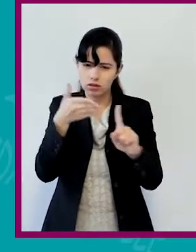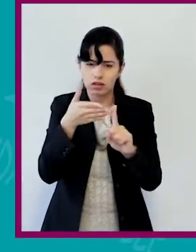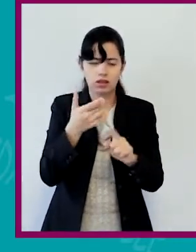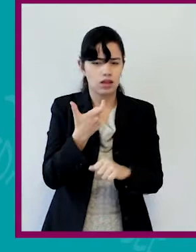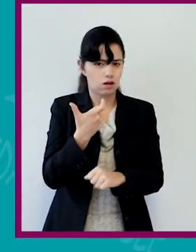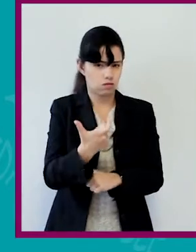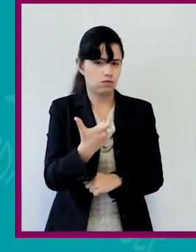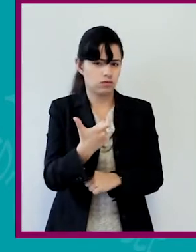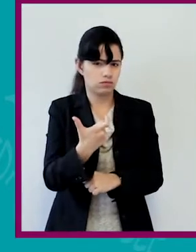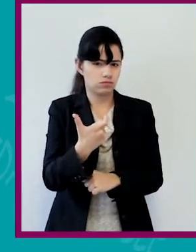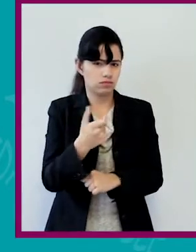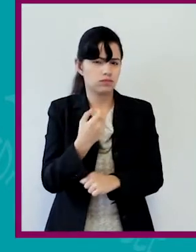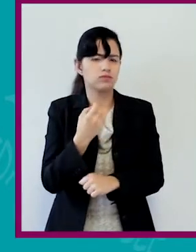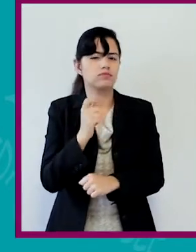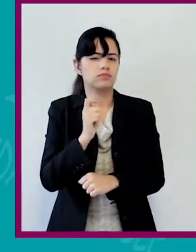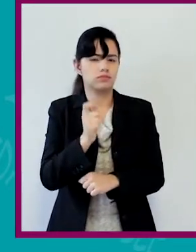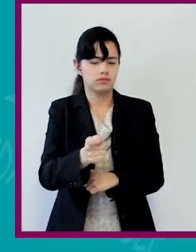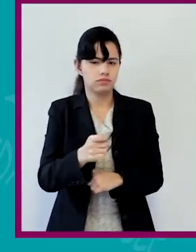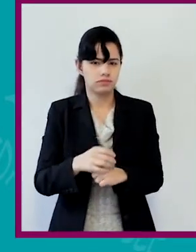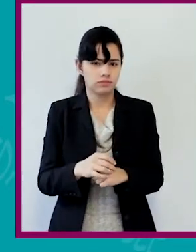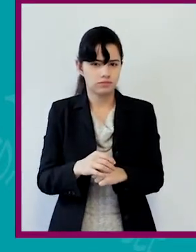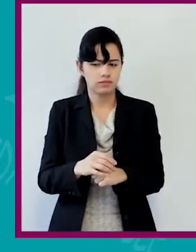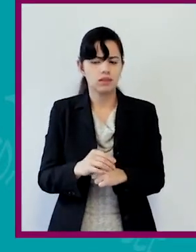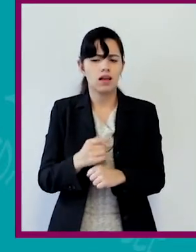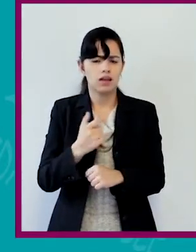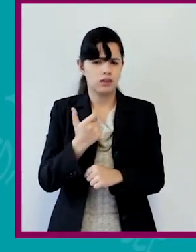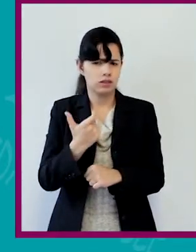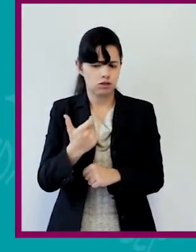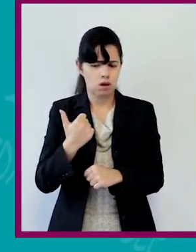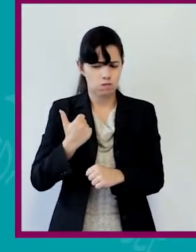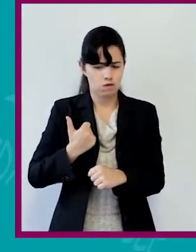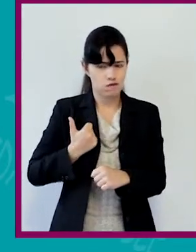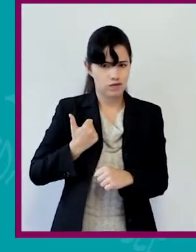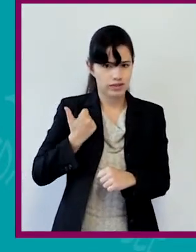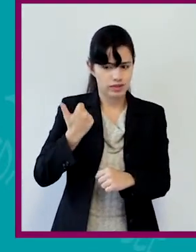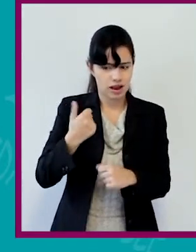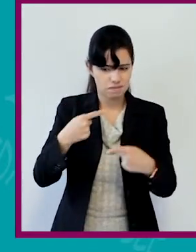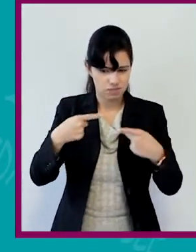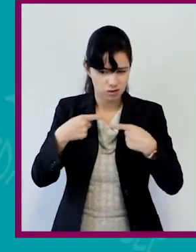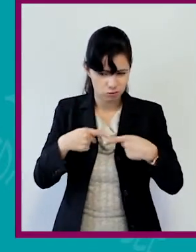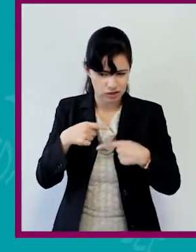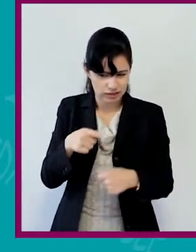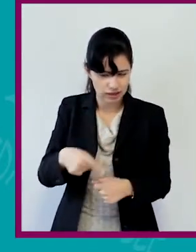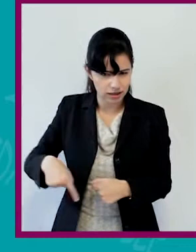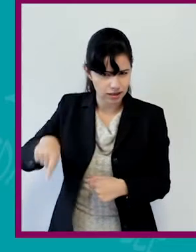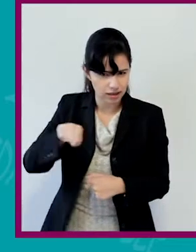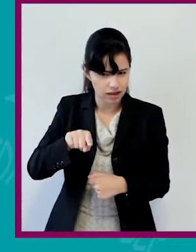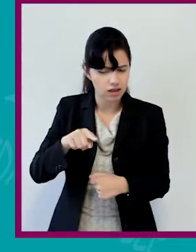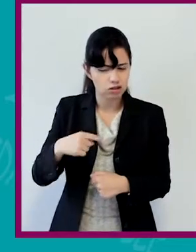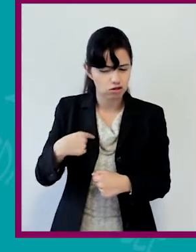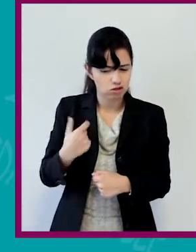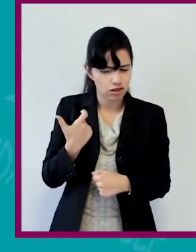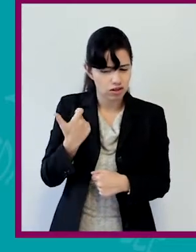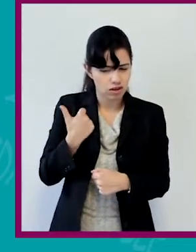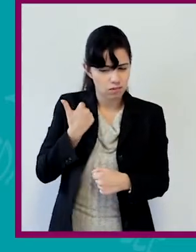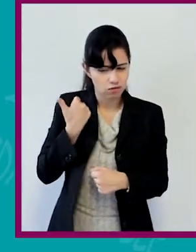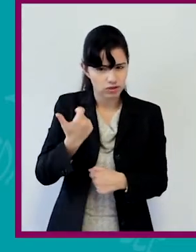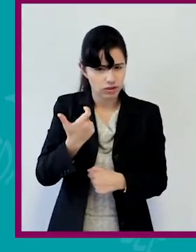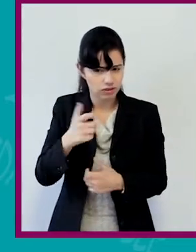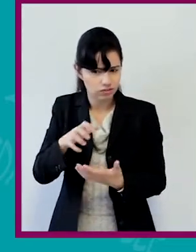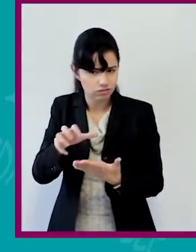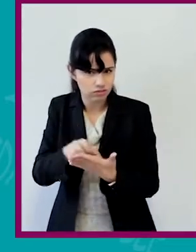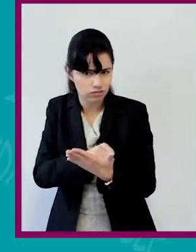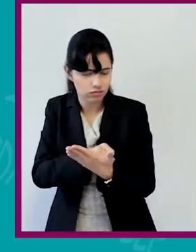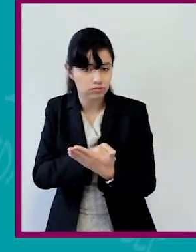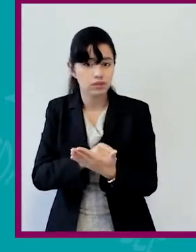sacarle provecho económico a esas personas. La discriminación indígena en el país ha tenido